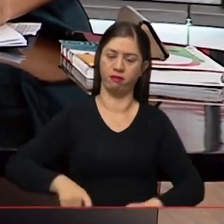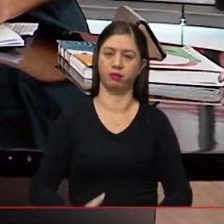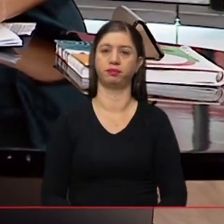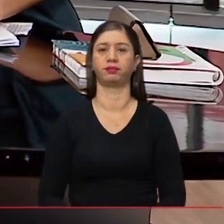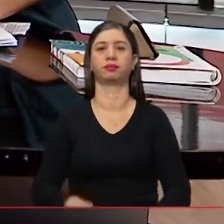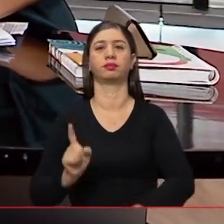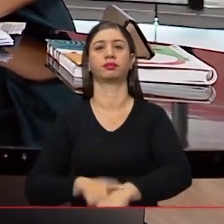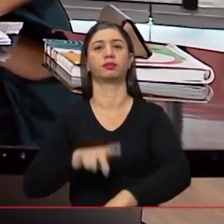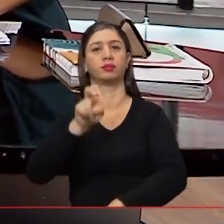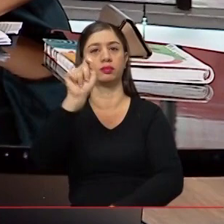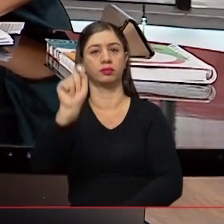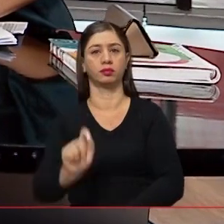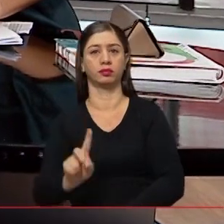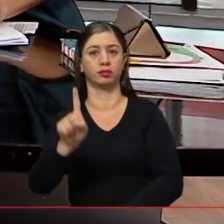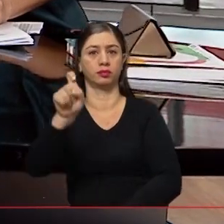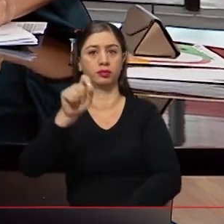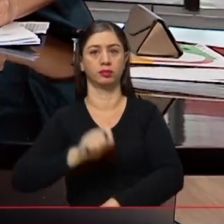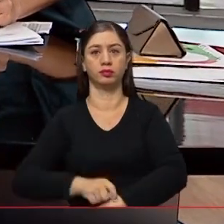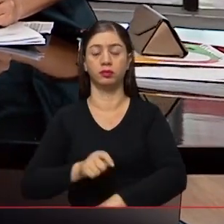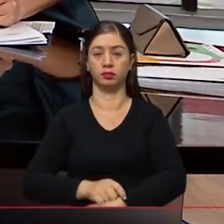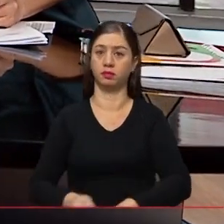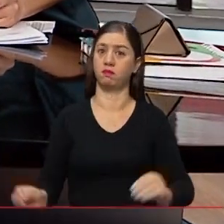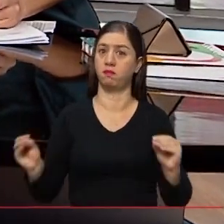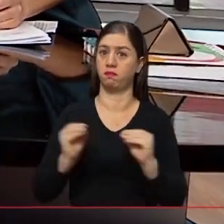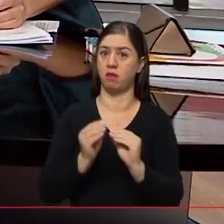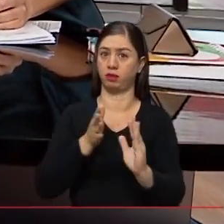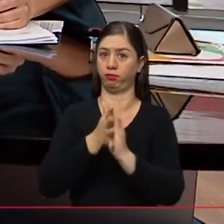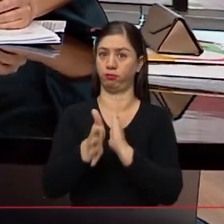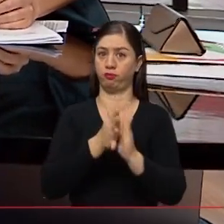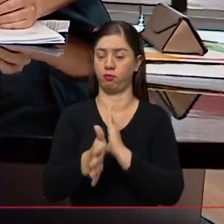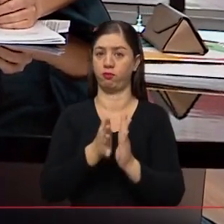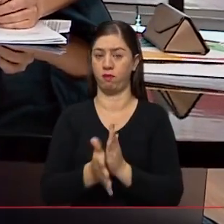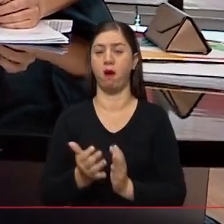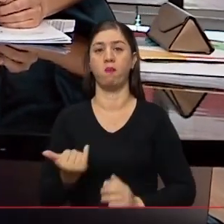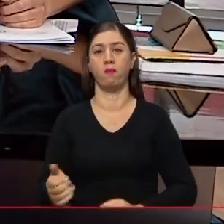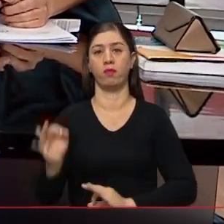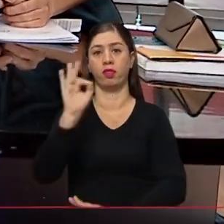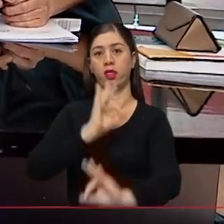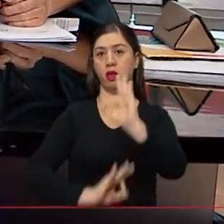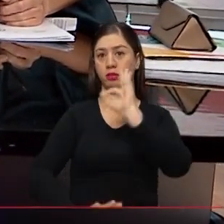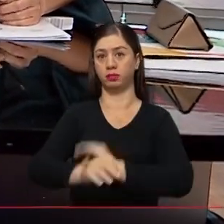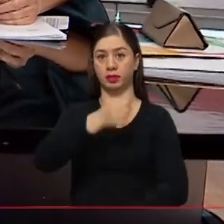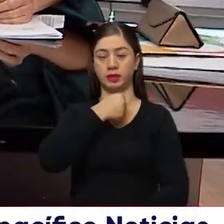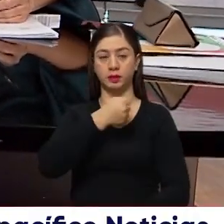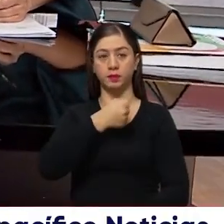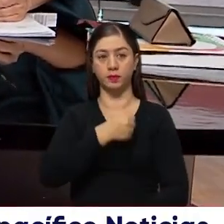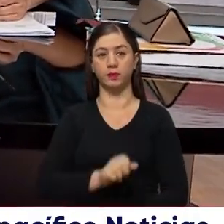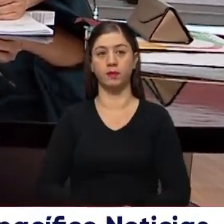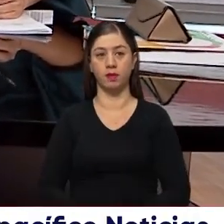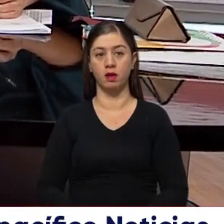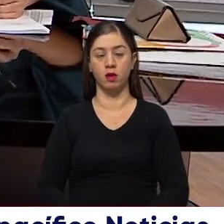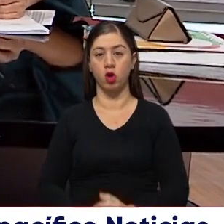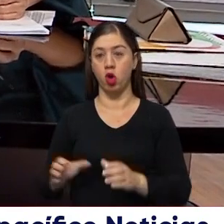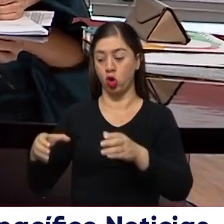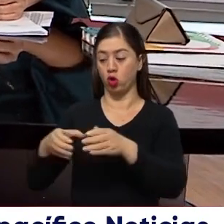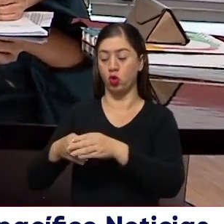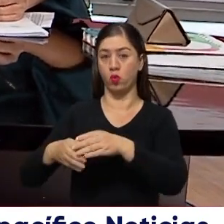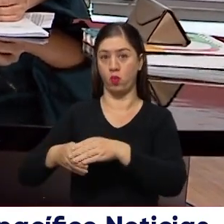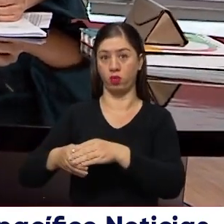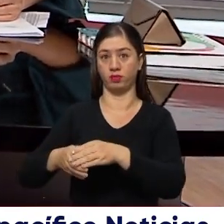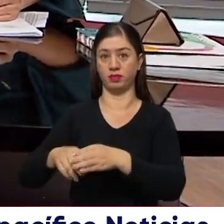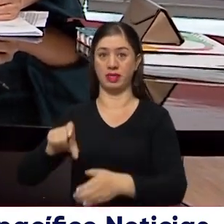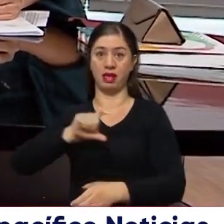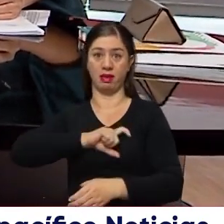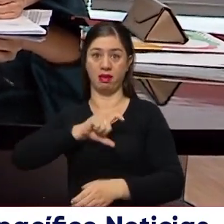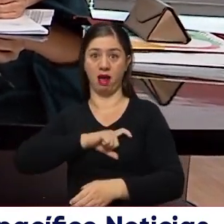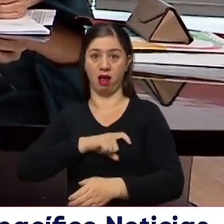Son las 7 de la mañana, 6 minutos. Seguimos con más información a esta hora aquí en Telepacífico Noticia, porque varios hinchas armados del Deportivo